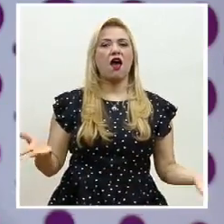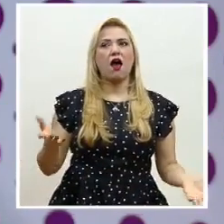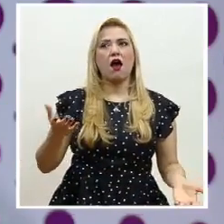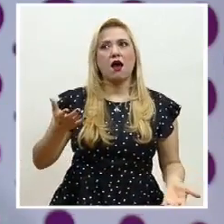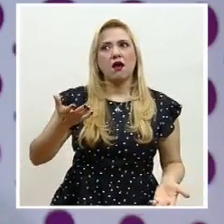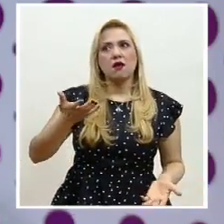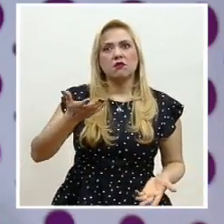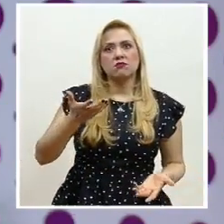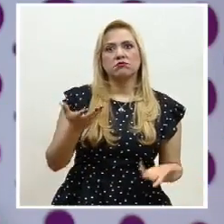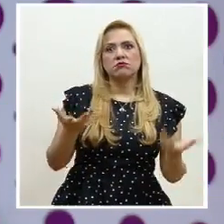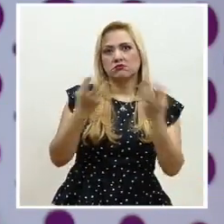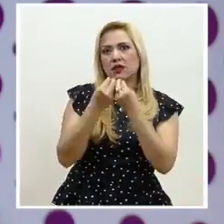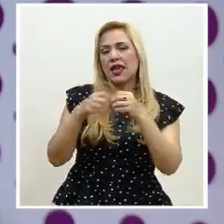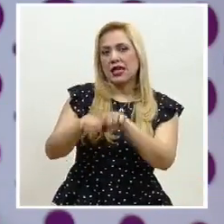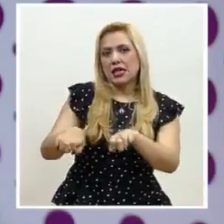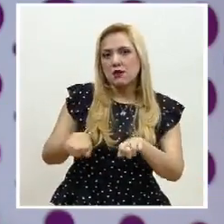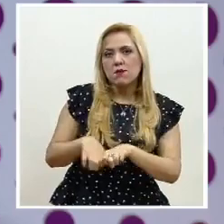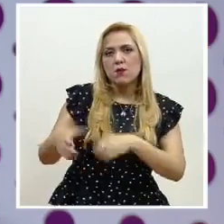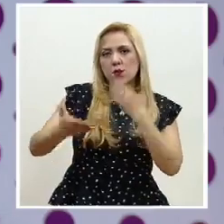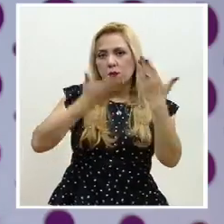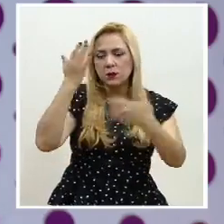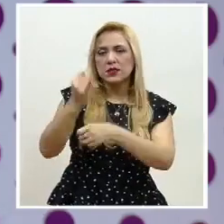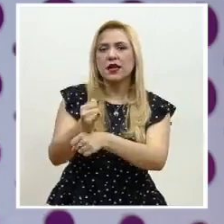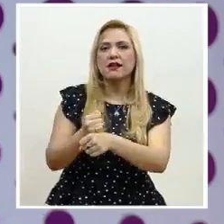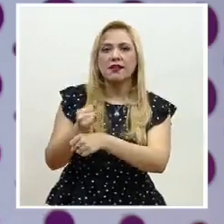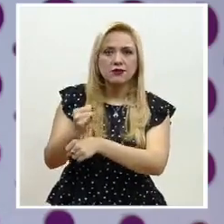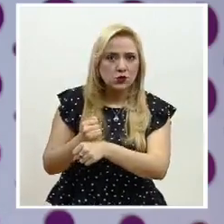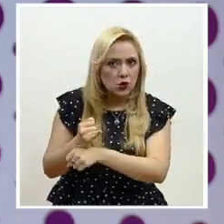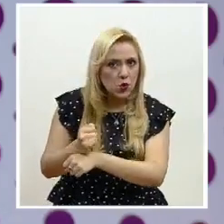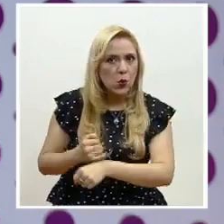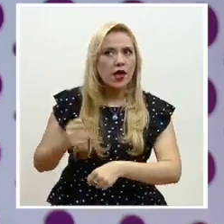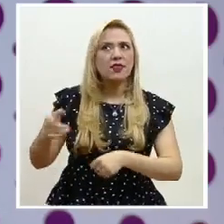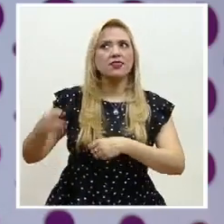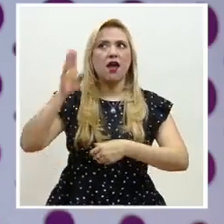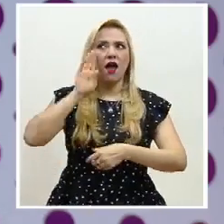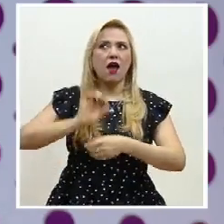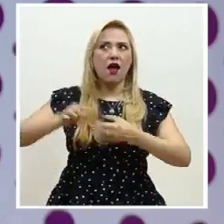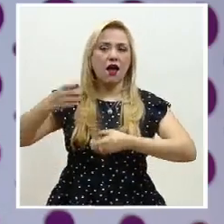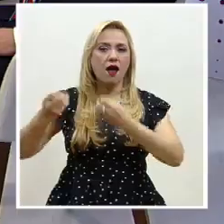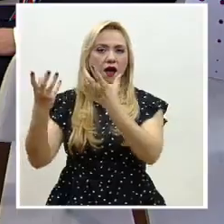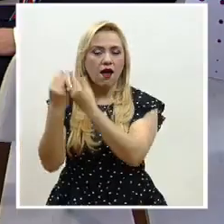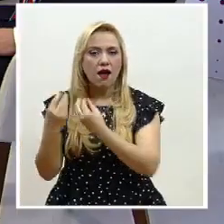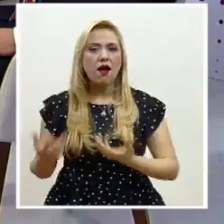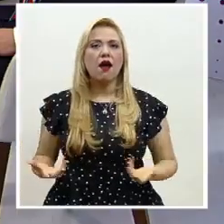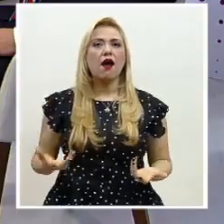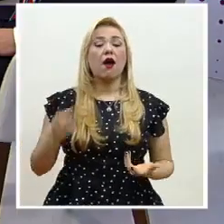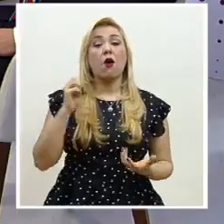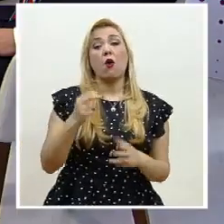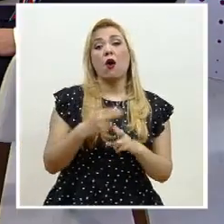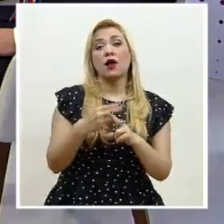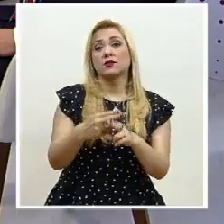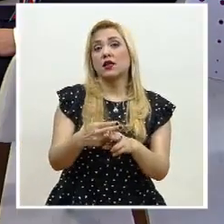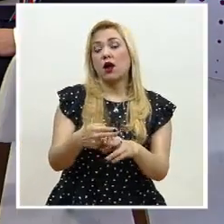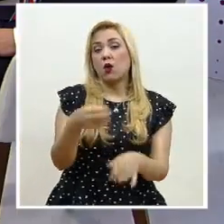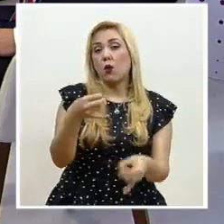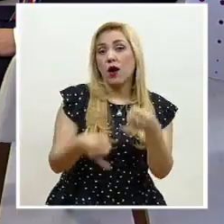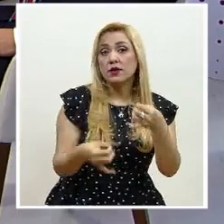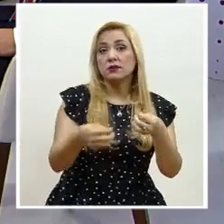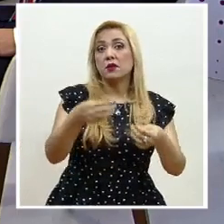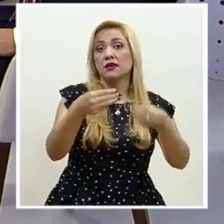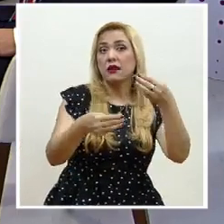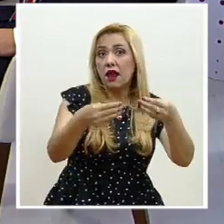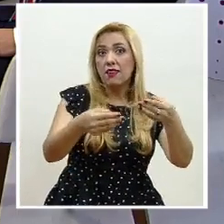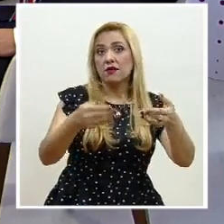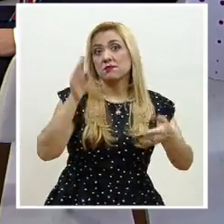de secretarias de estudio y cuenta, ya sea de juzgado, de colegiado, de la propia corte, incluso como titulares, como estamos viendo, y que eso ha sido